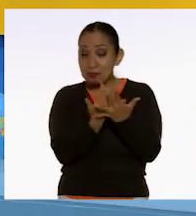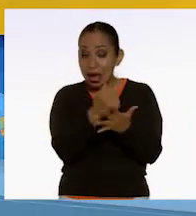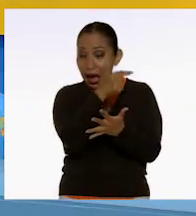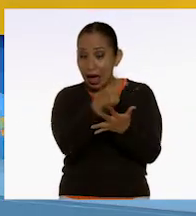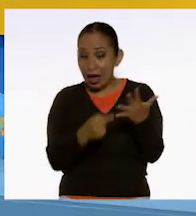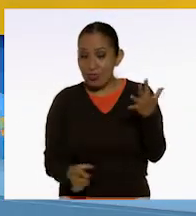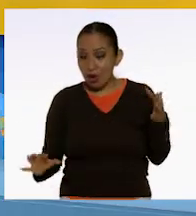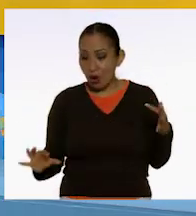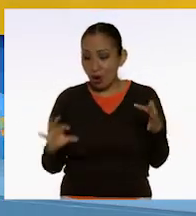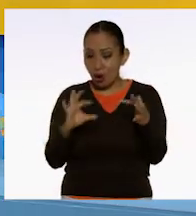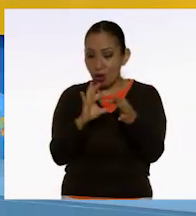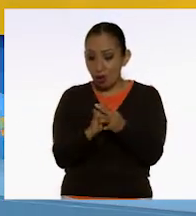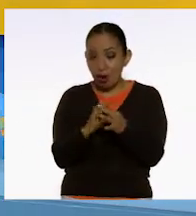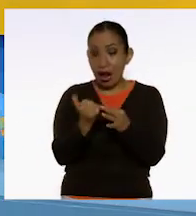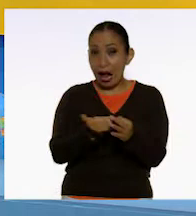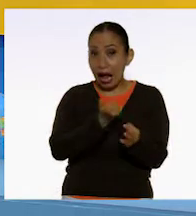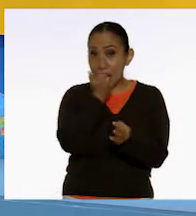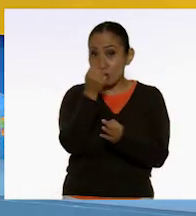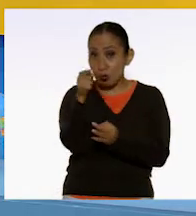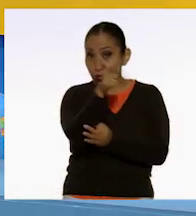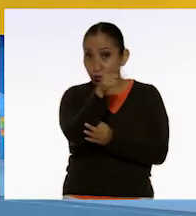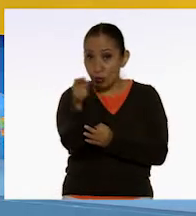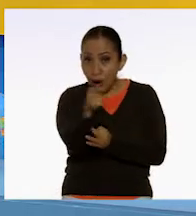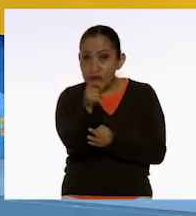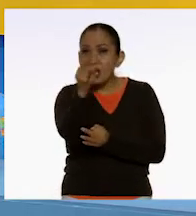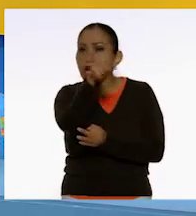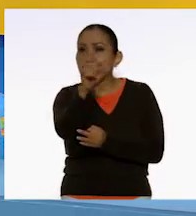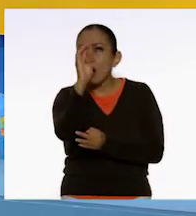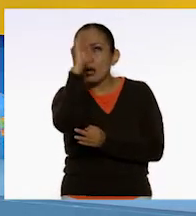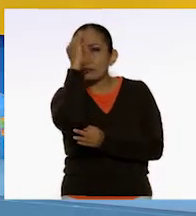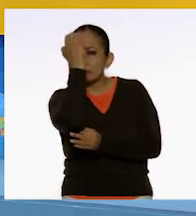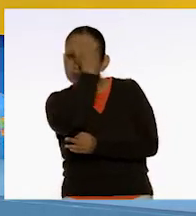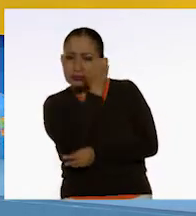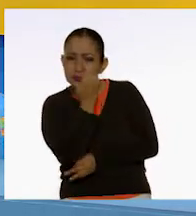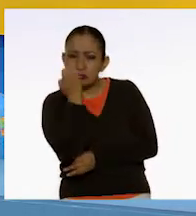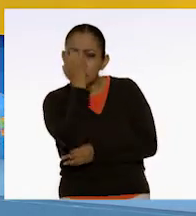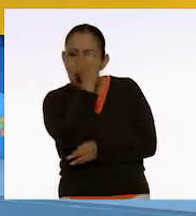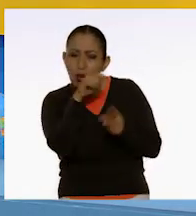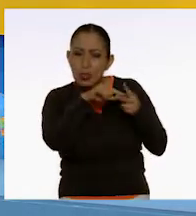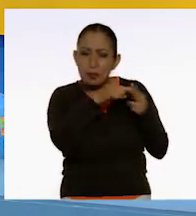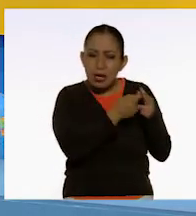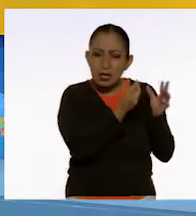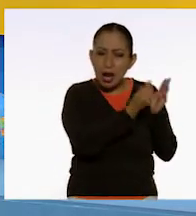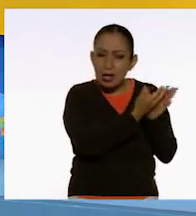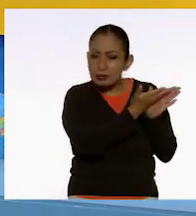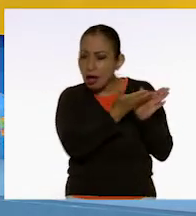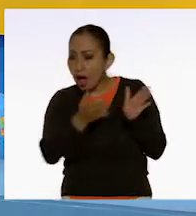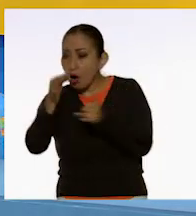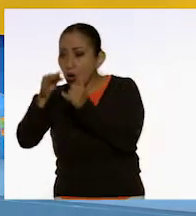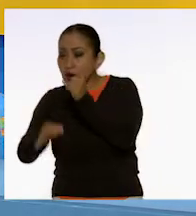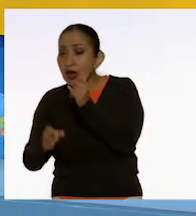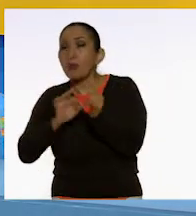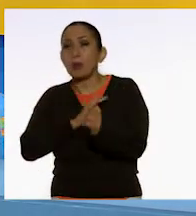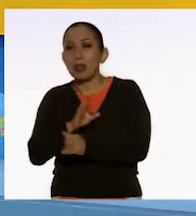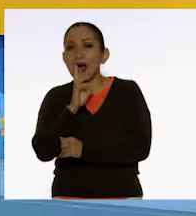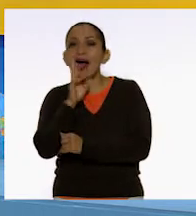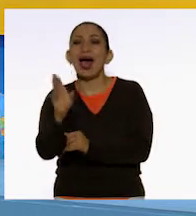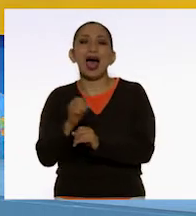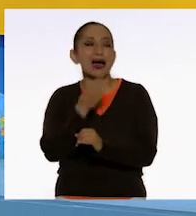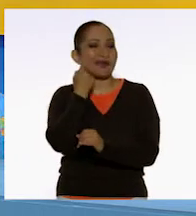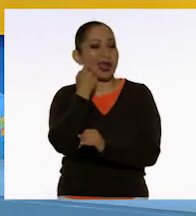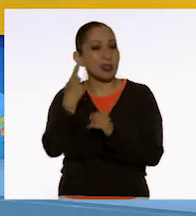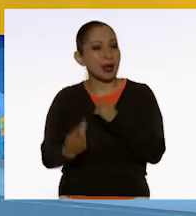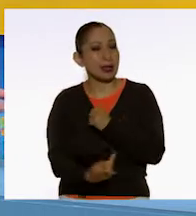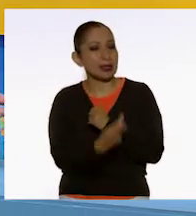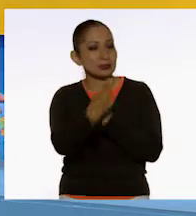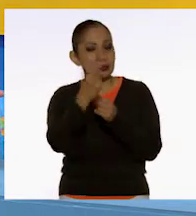se vinculan que las alumnas y los alumnos reflexionen desde el inicio y al concluir las clases sean capaces de responder las